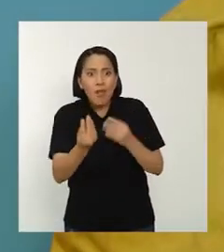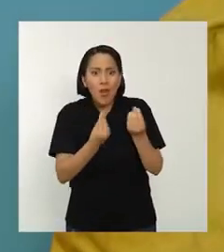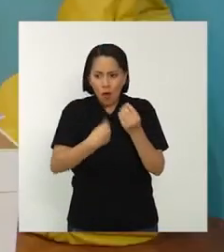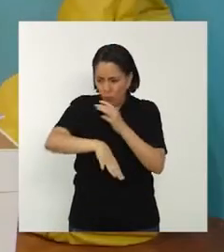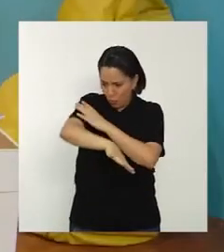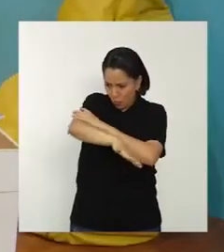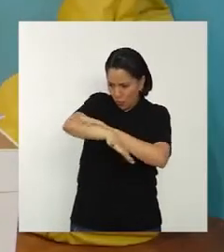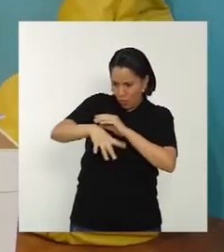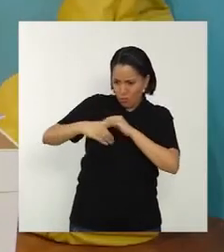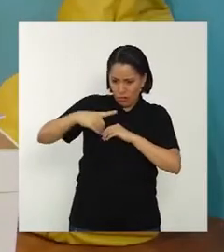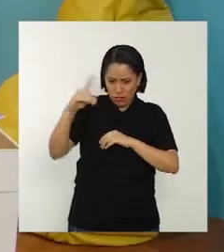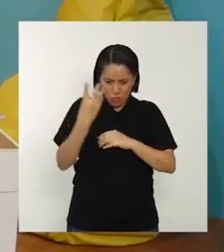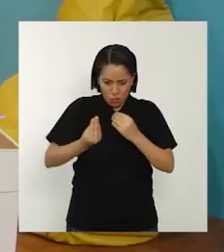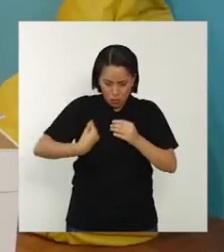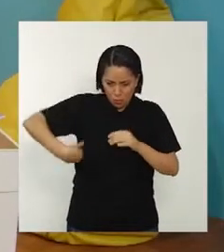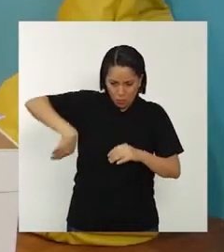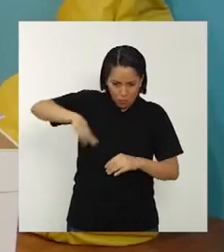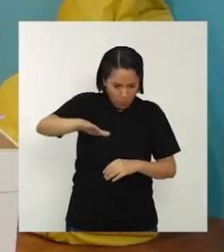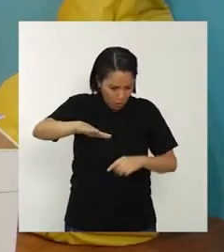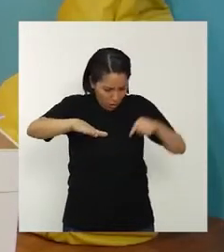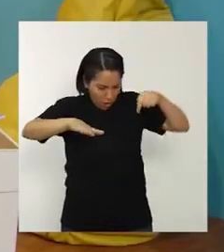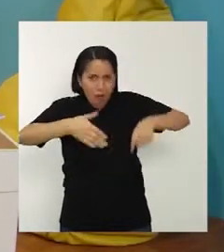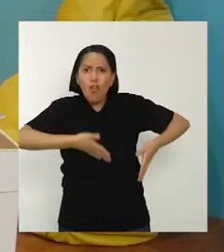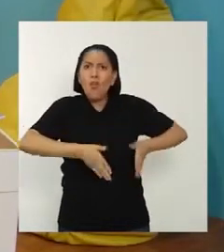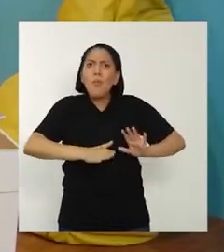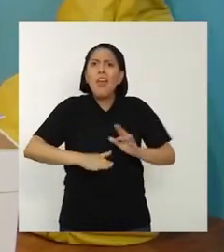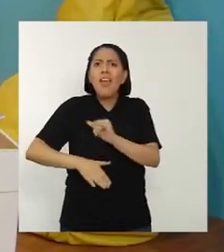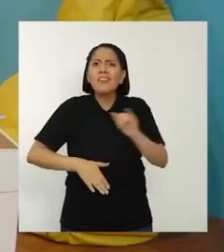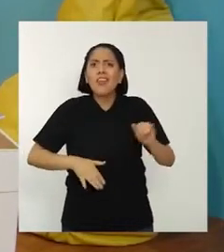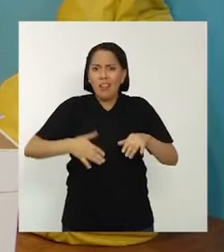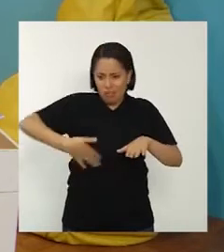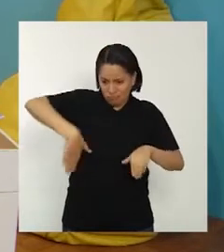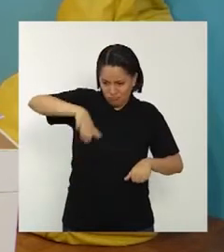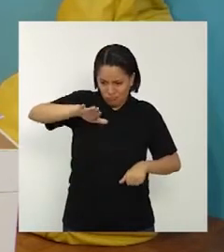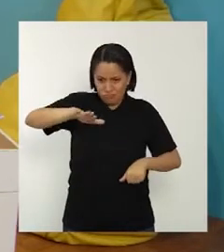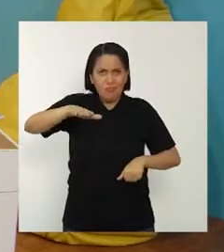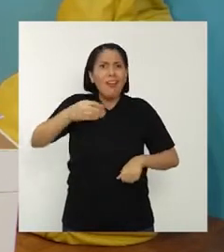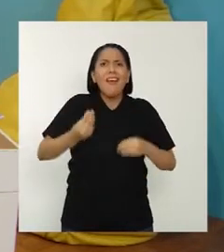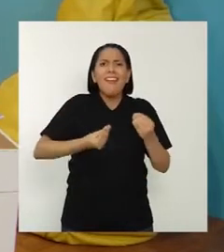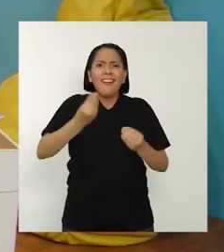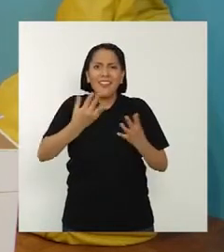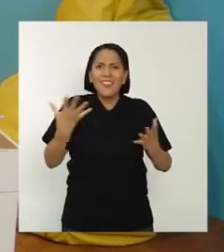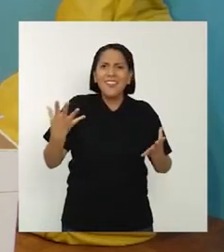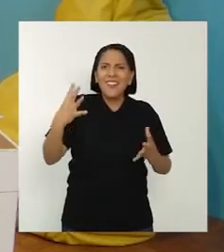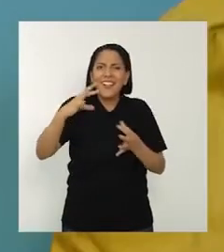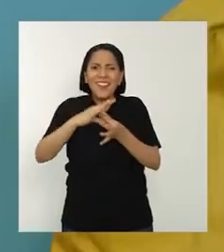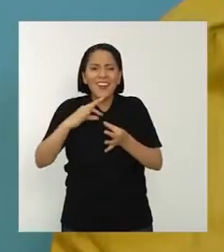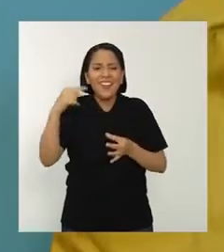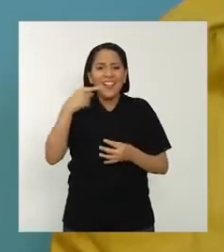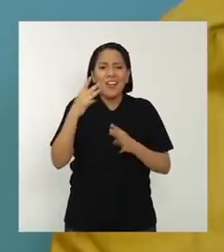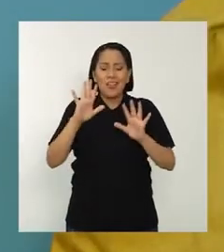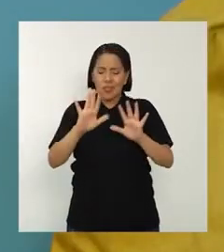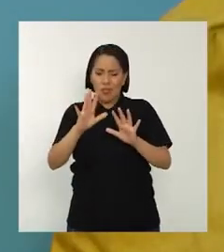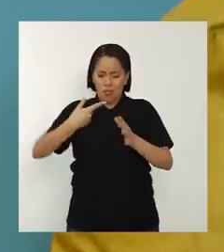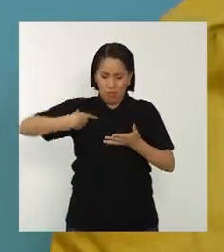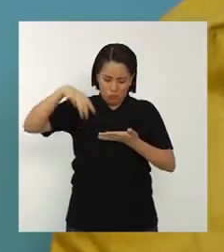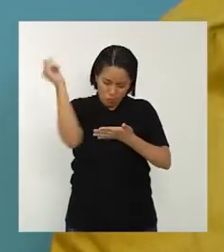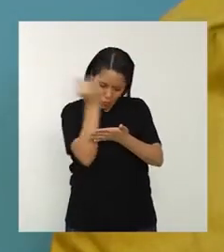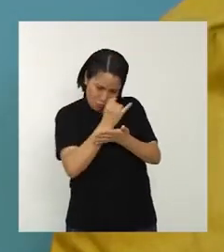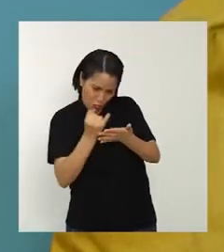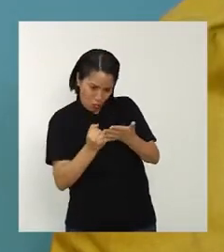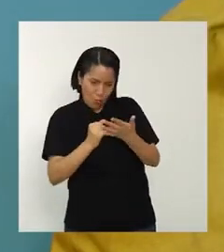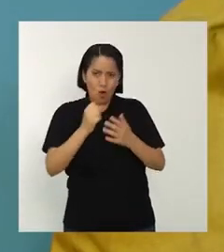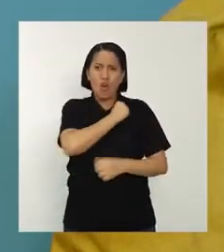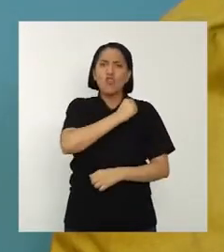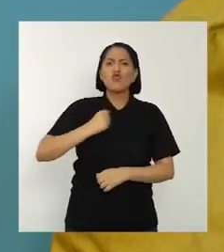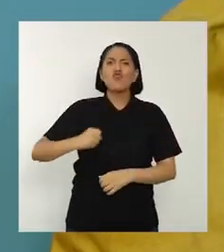Mira, Fabi, tu brazo derecho está adelante al mismo tiempo que tu pierna izquierda. ¡Es verdad! Entonces, cuando dibuje a